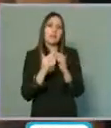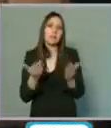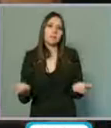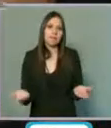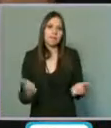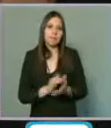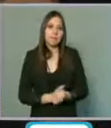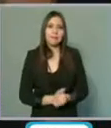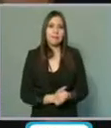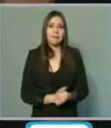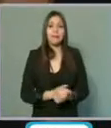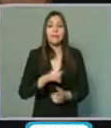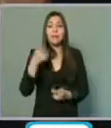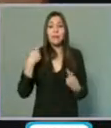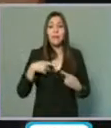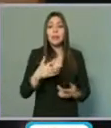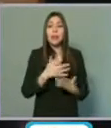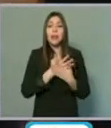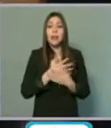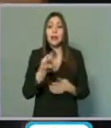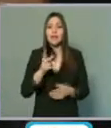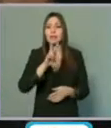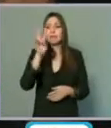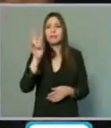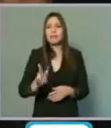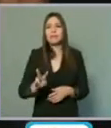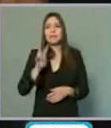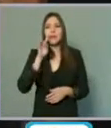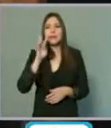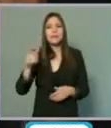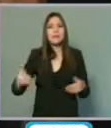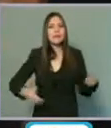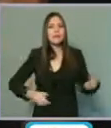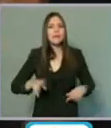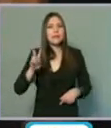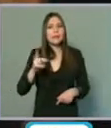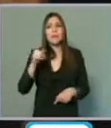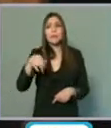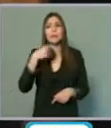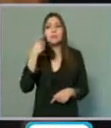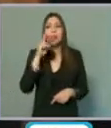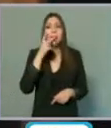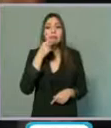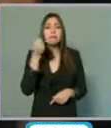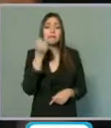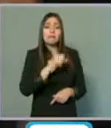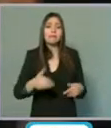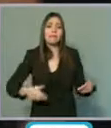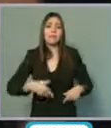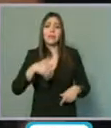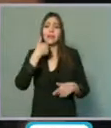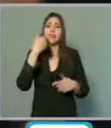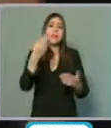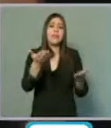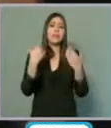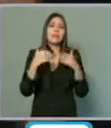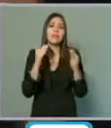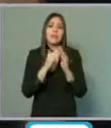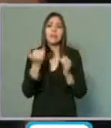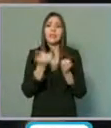Es realmente, los que aman a los perros van a ver un verdadero perro. Este actor de verdad te lo quieres Sí. llevar a tu casa, también te quieres llevar a la